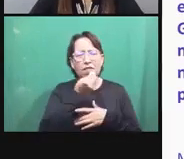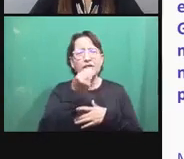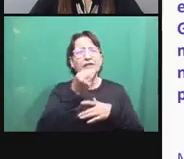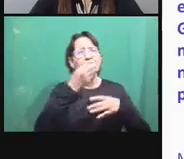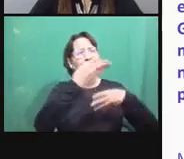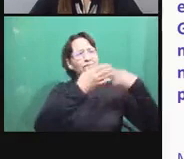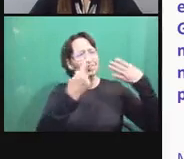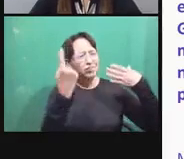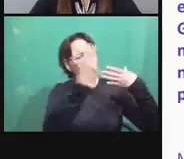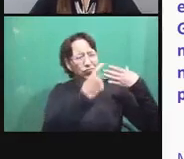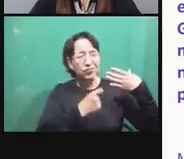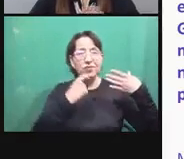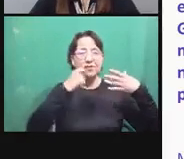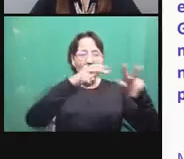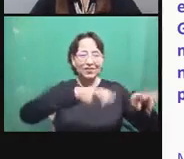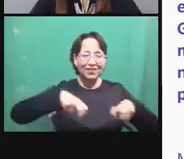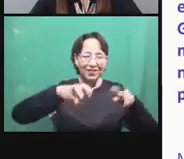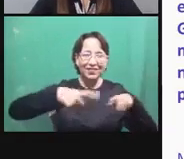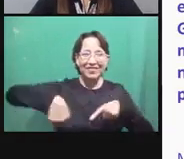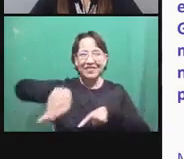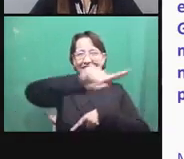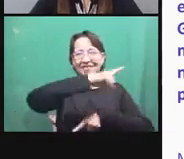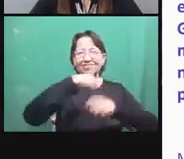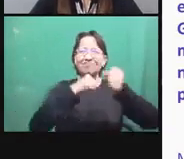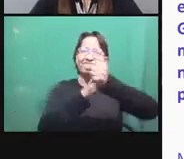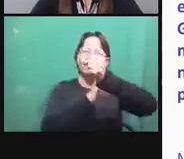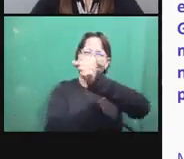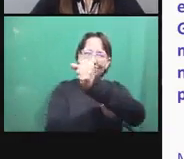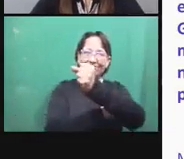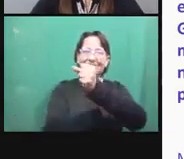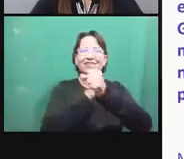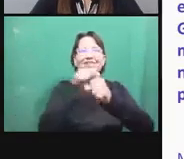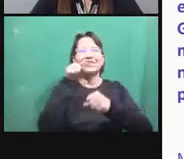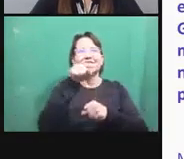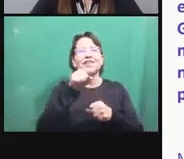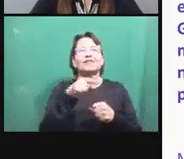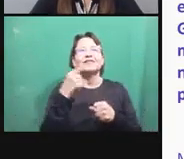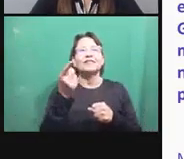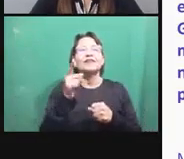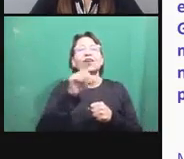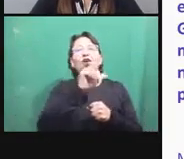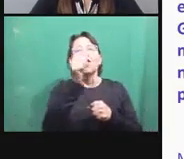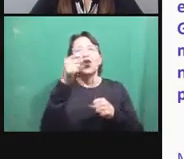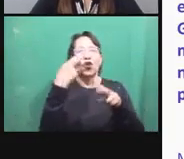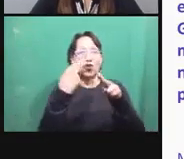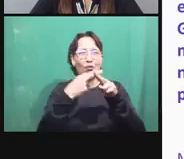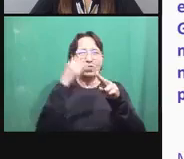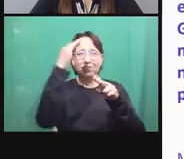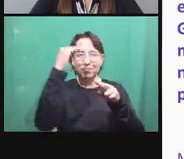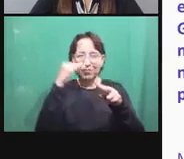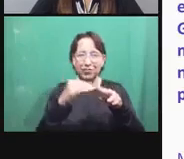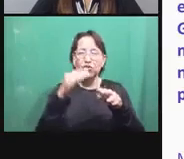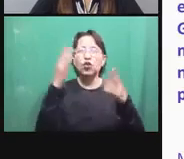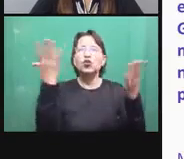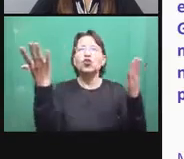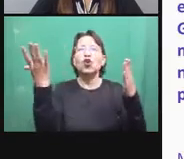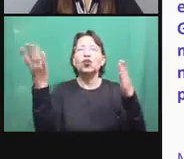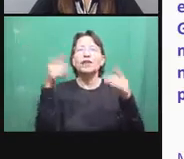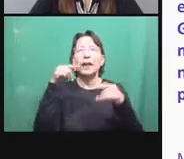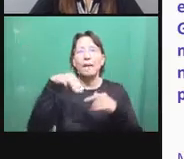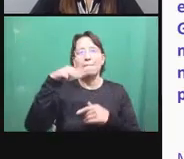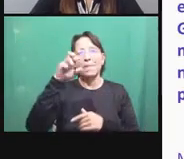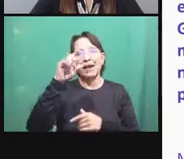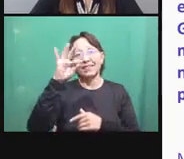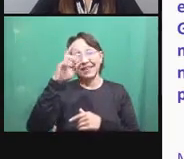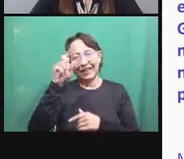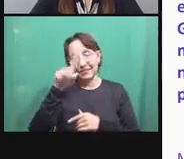de las huertas urbanas, de la Fortaleza, la Huerta Mar y la Huerta Favorita en la localidad de Los Mártires, predios a